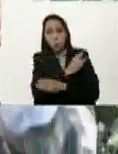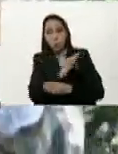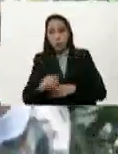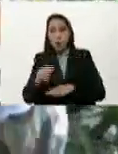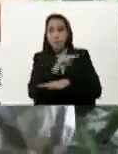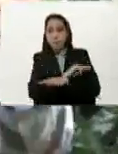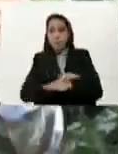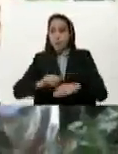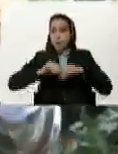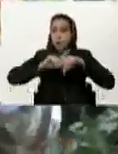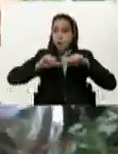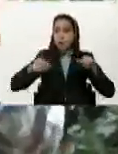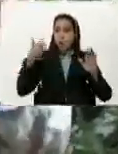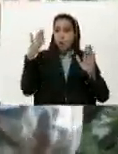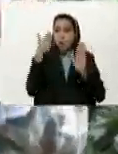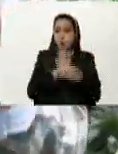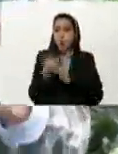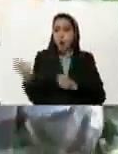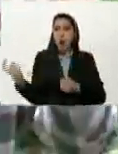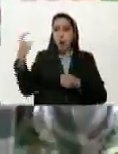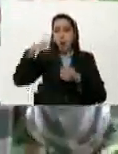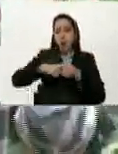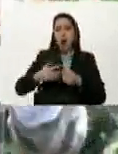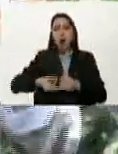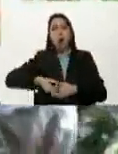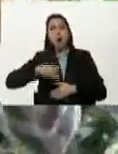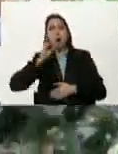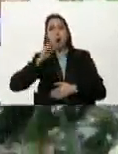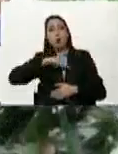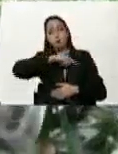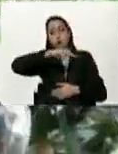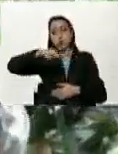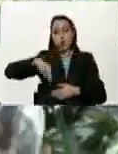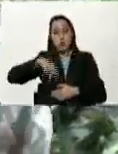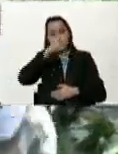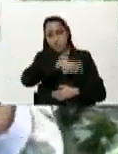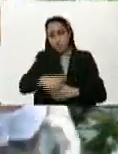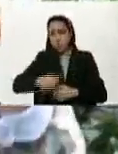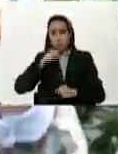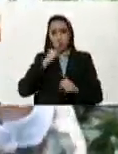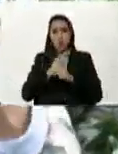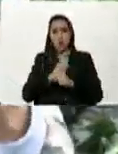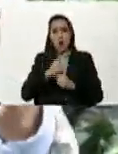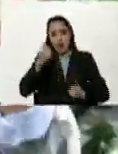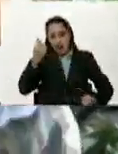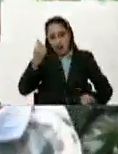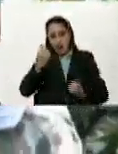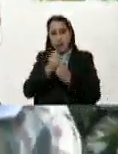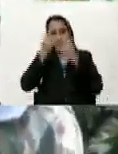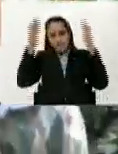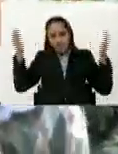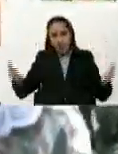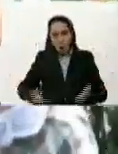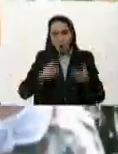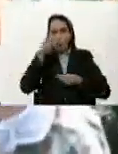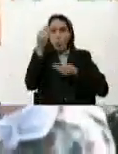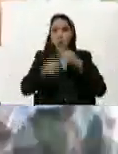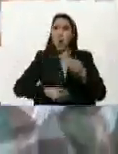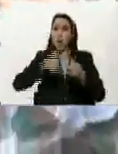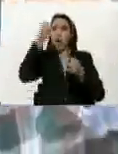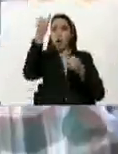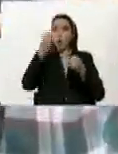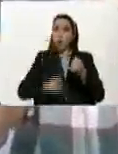tierra a través de la corporación venezolana de café con nuestros productores brindándole el mejor apoyo posible en función de esta última